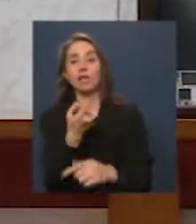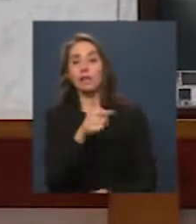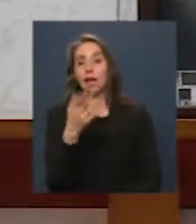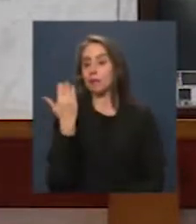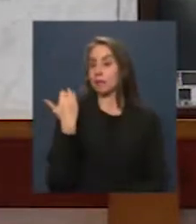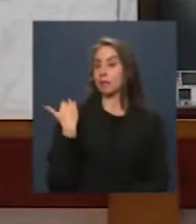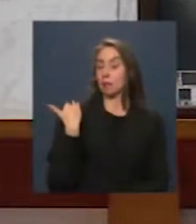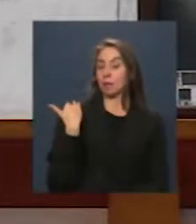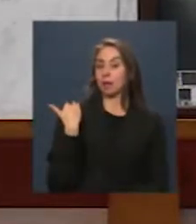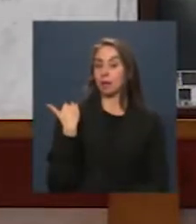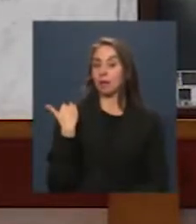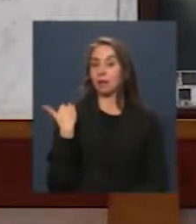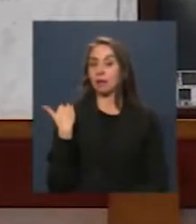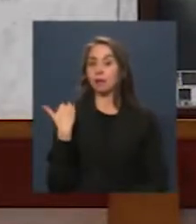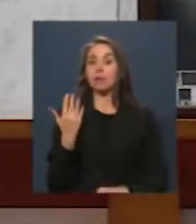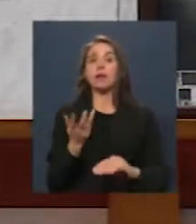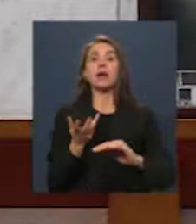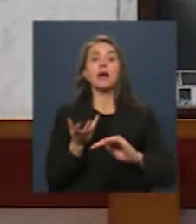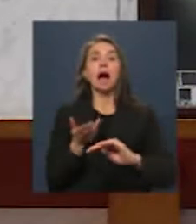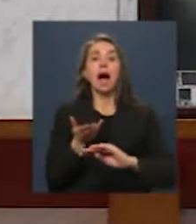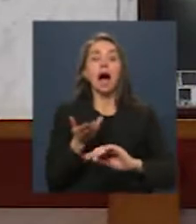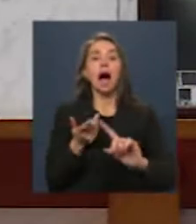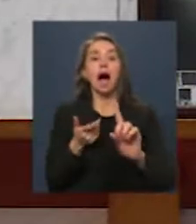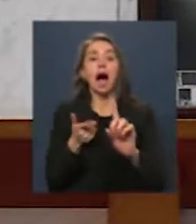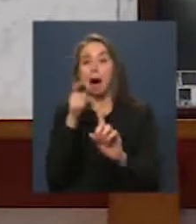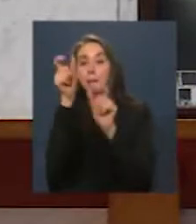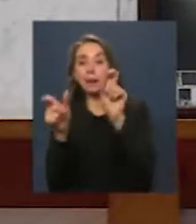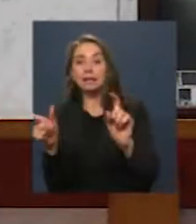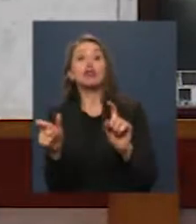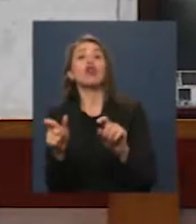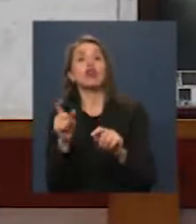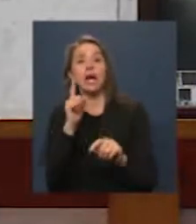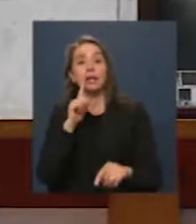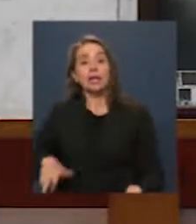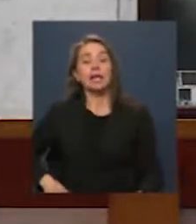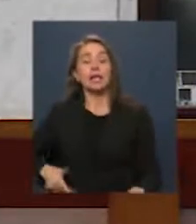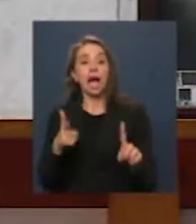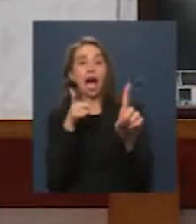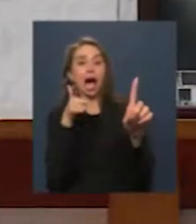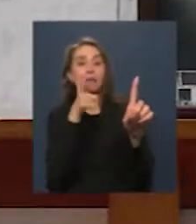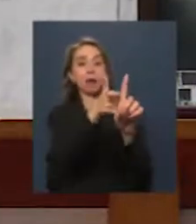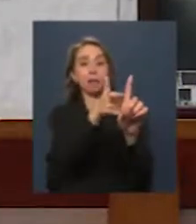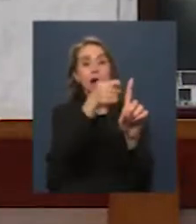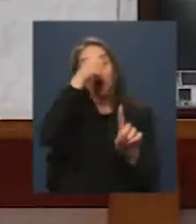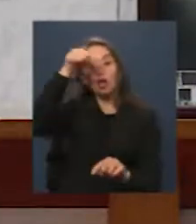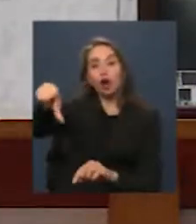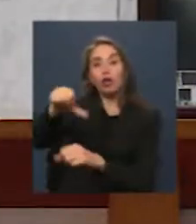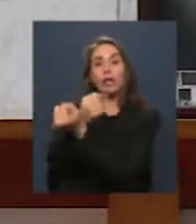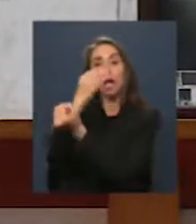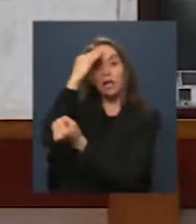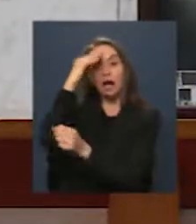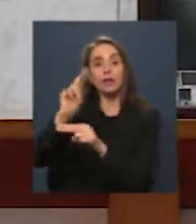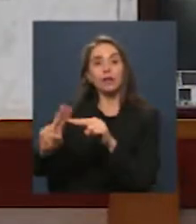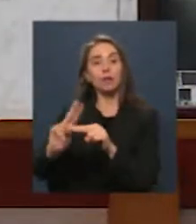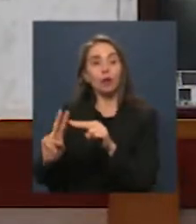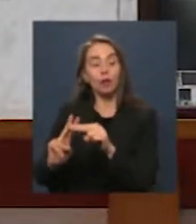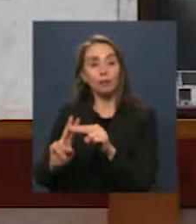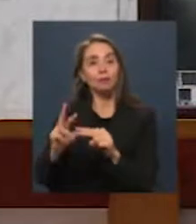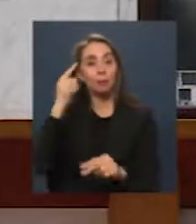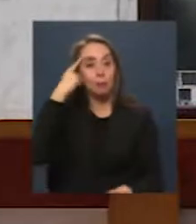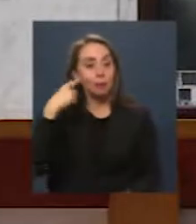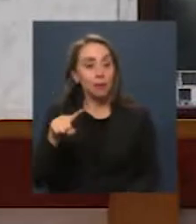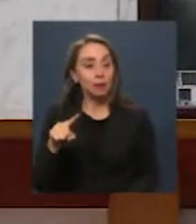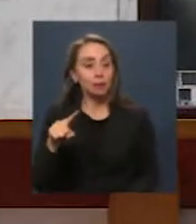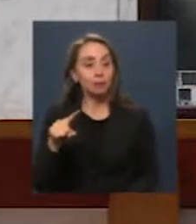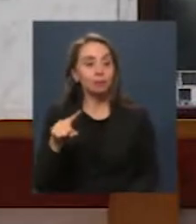donde a raíz de un ataque en el que falleció una persona que estaba armada, se condena a carabineros por su actuar. Pero sin embargo,